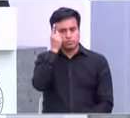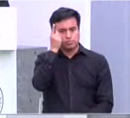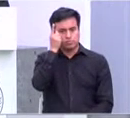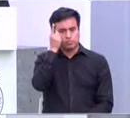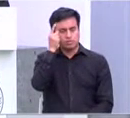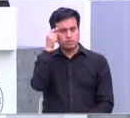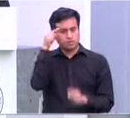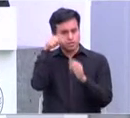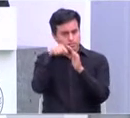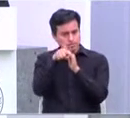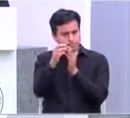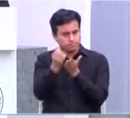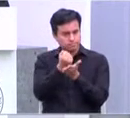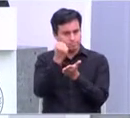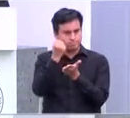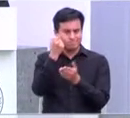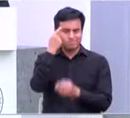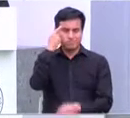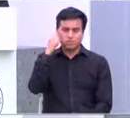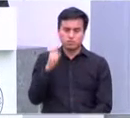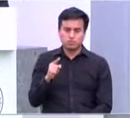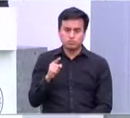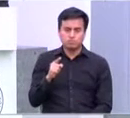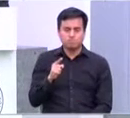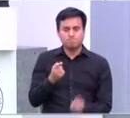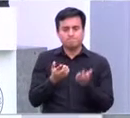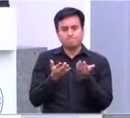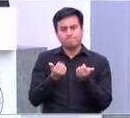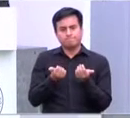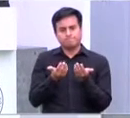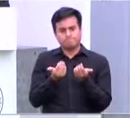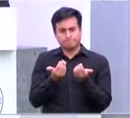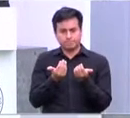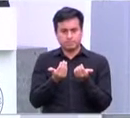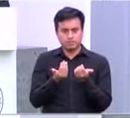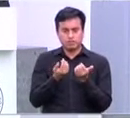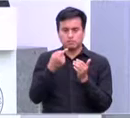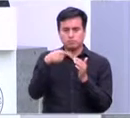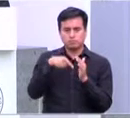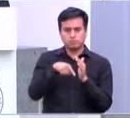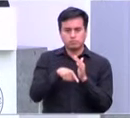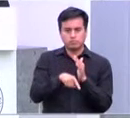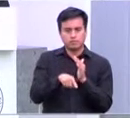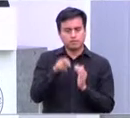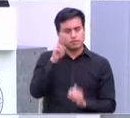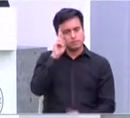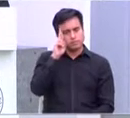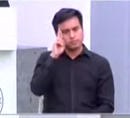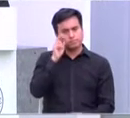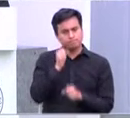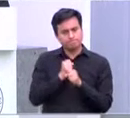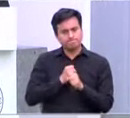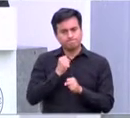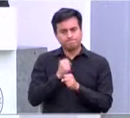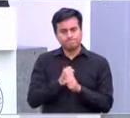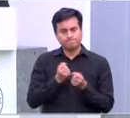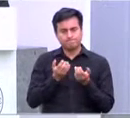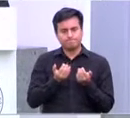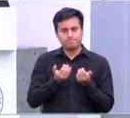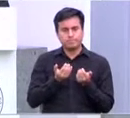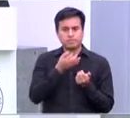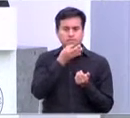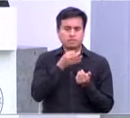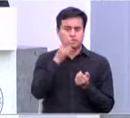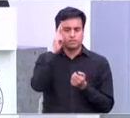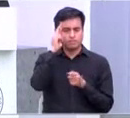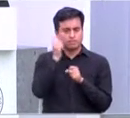alcance sin embargo necesitan una profunda reflexión en